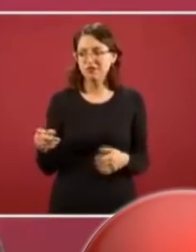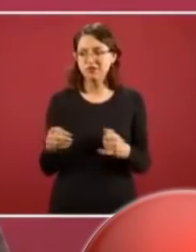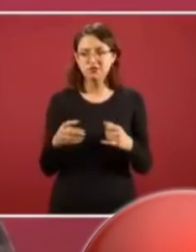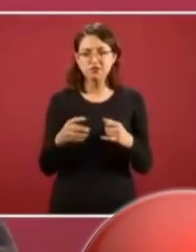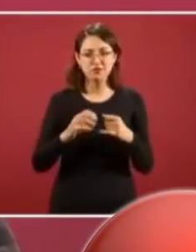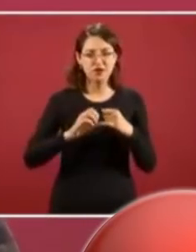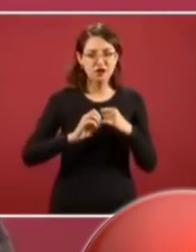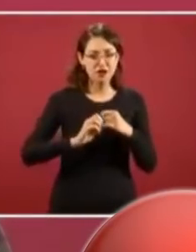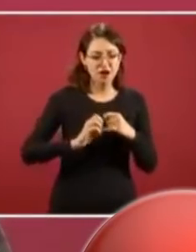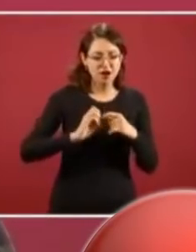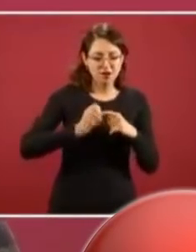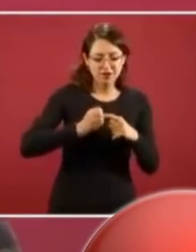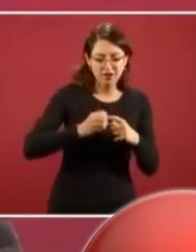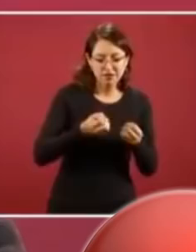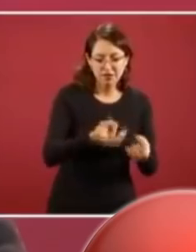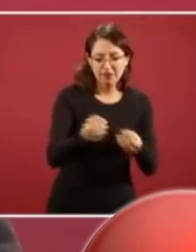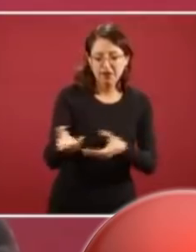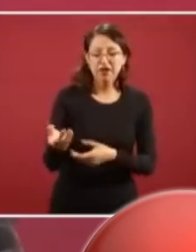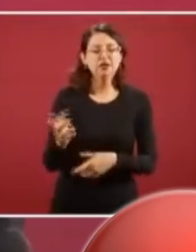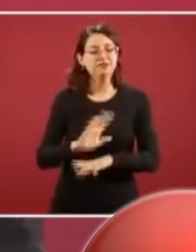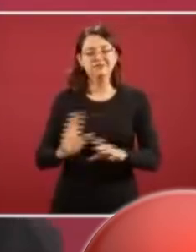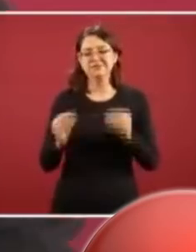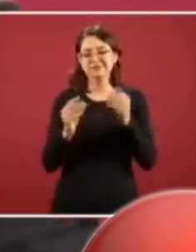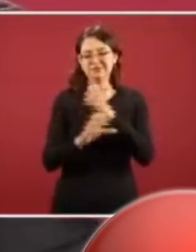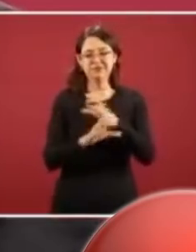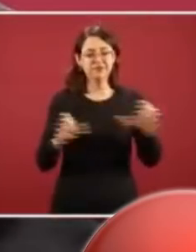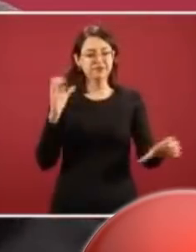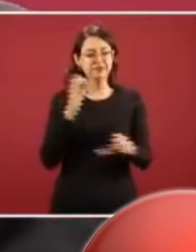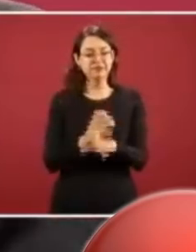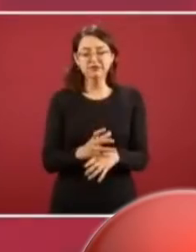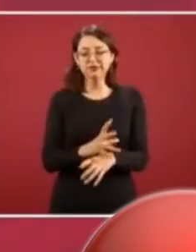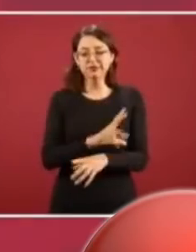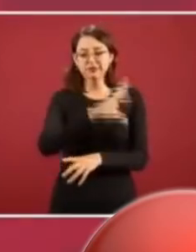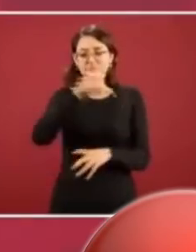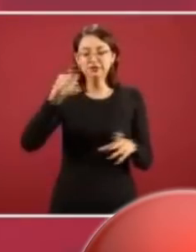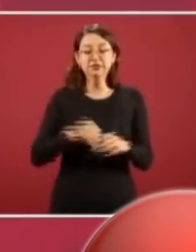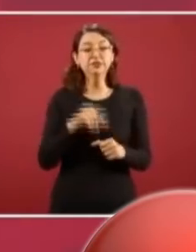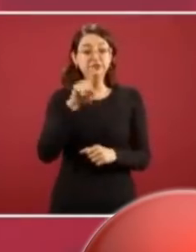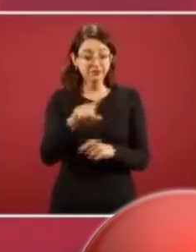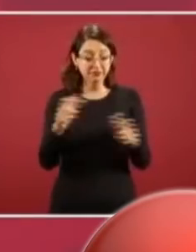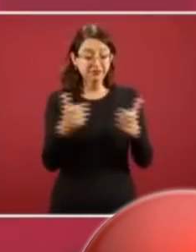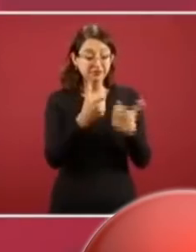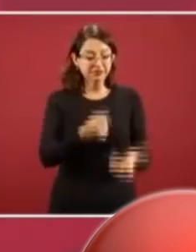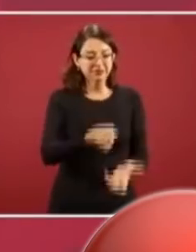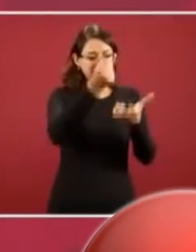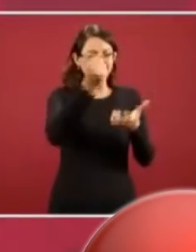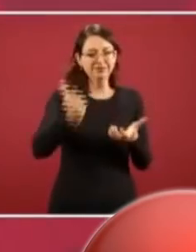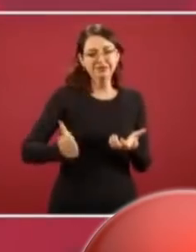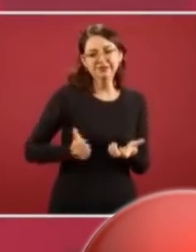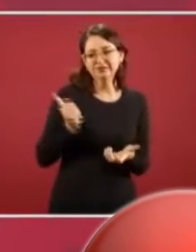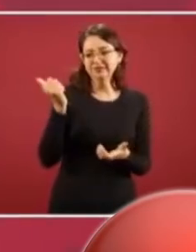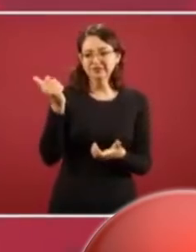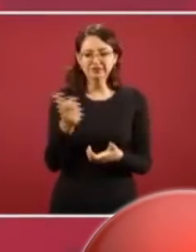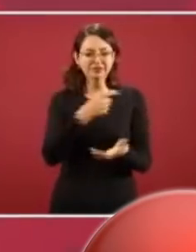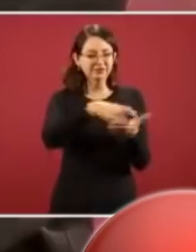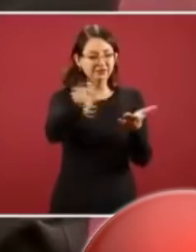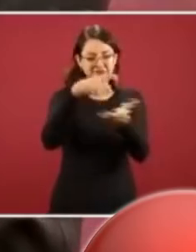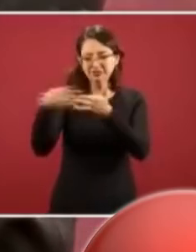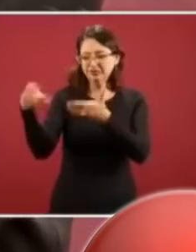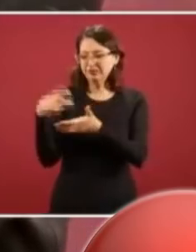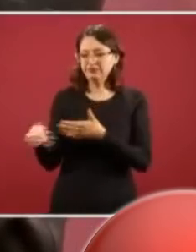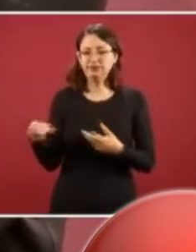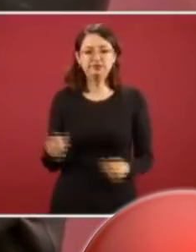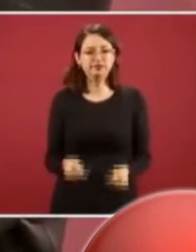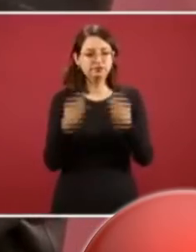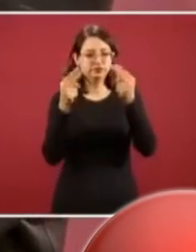colchonetas y láminas, todo salía de estos fondos. Entonces eso